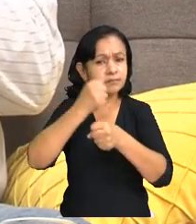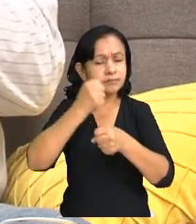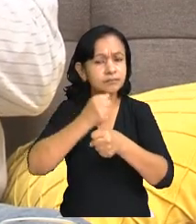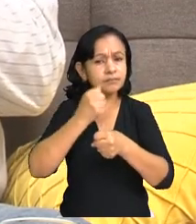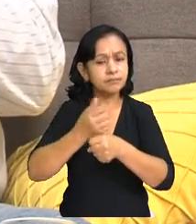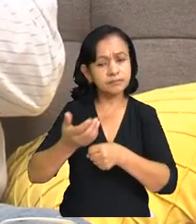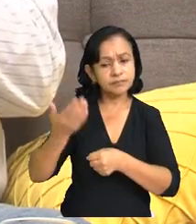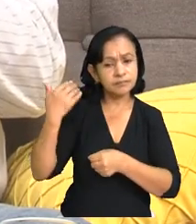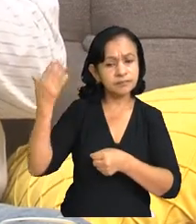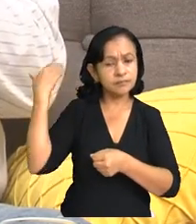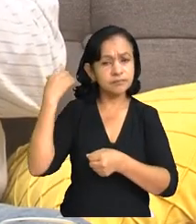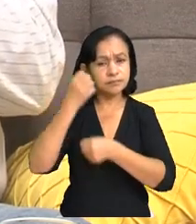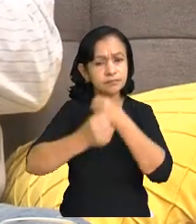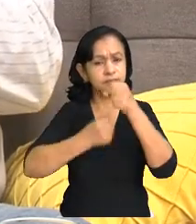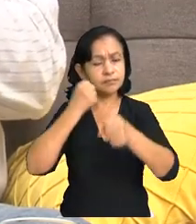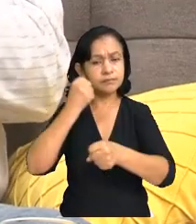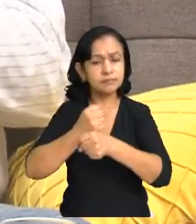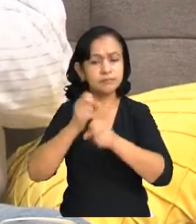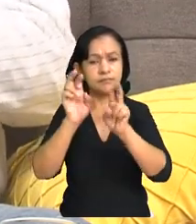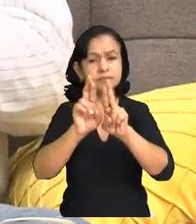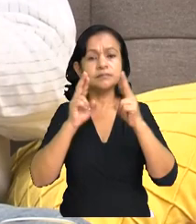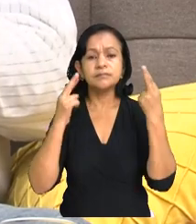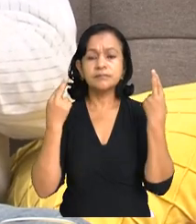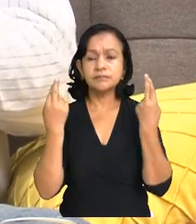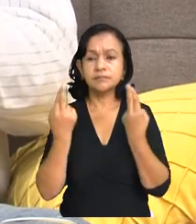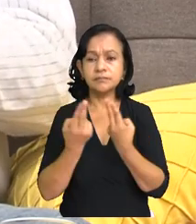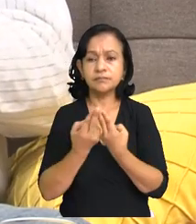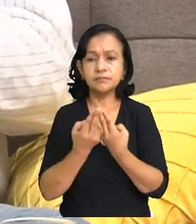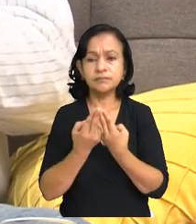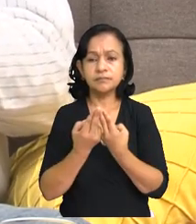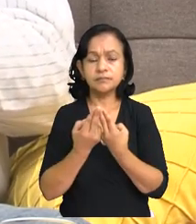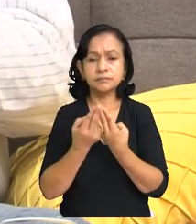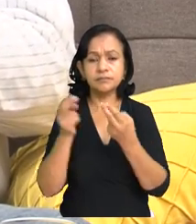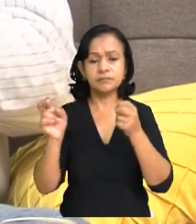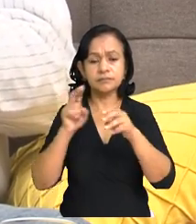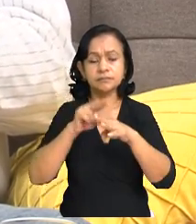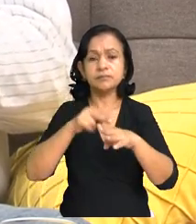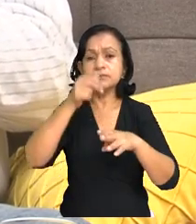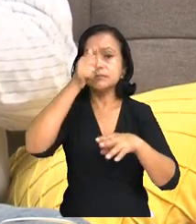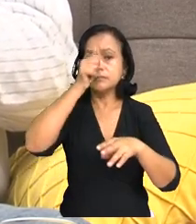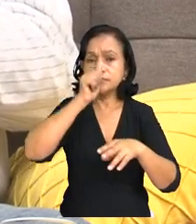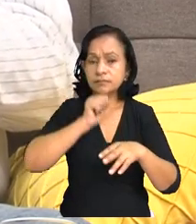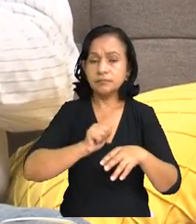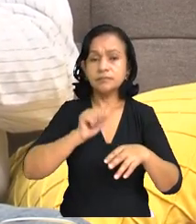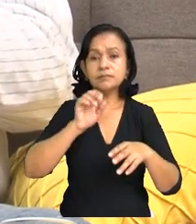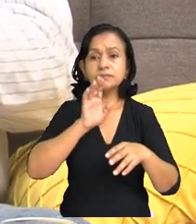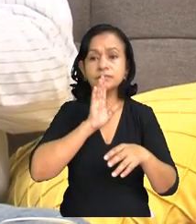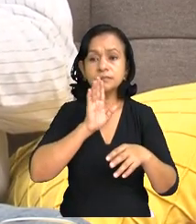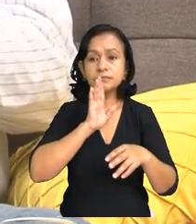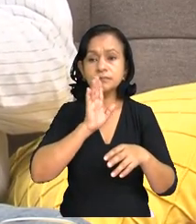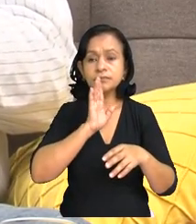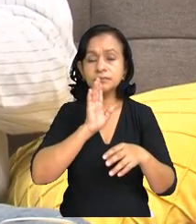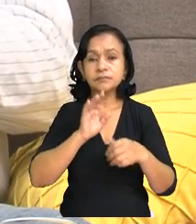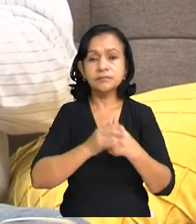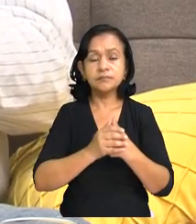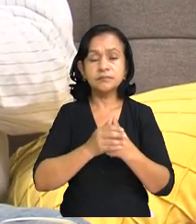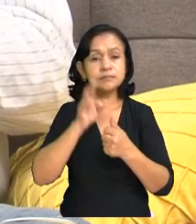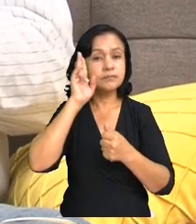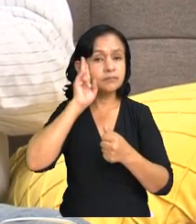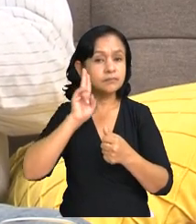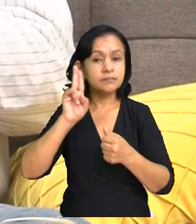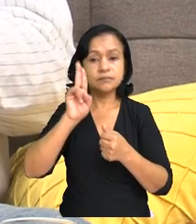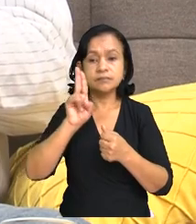estuvimos en una, el año pasado en el encuentro del Congreso Nacional del Agua. Ok. Hablando con el rector de la